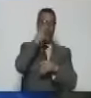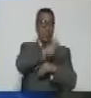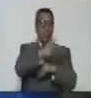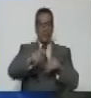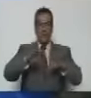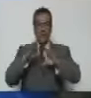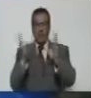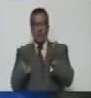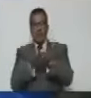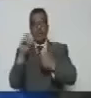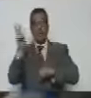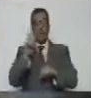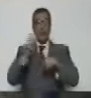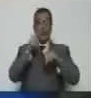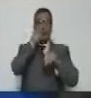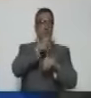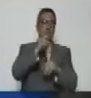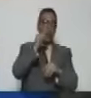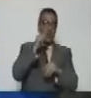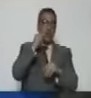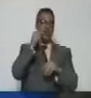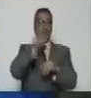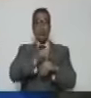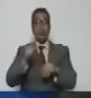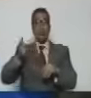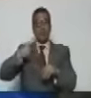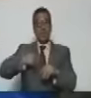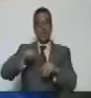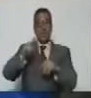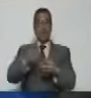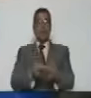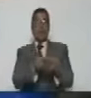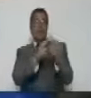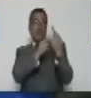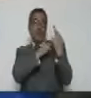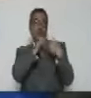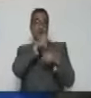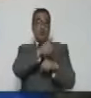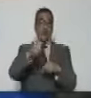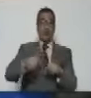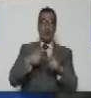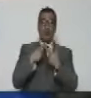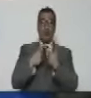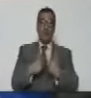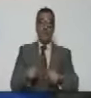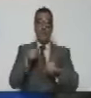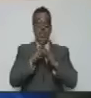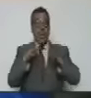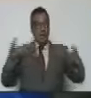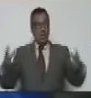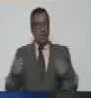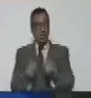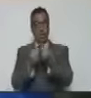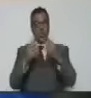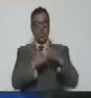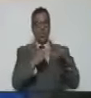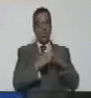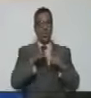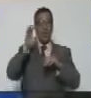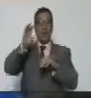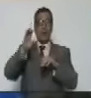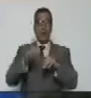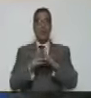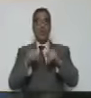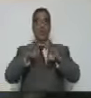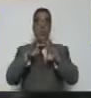las ciudadanas venezolanas. Como individuos tenemos corresponsabilidad, pero como gran colectivo, como gran patria, como